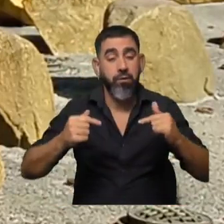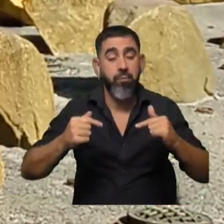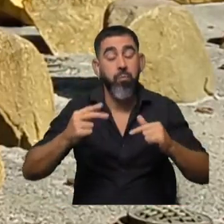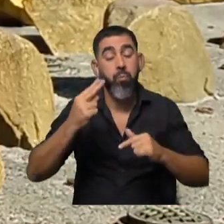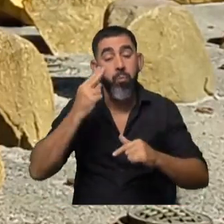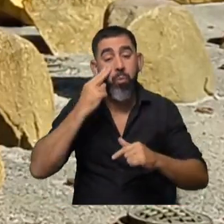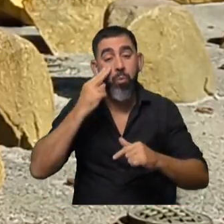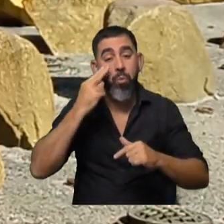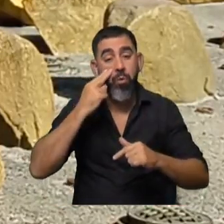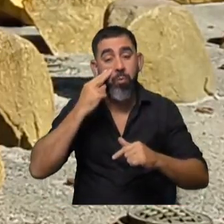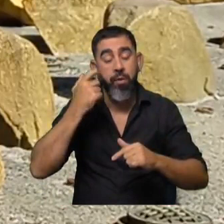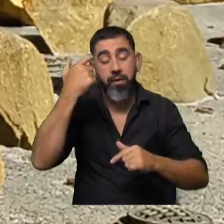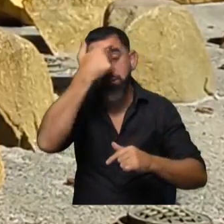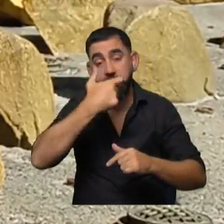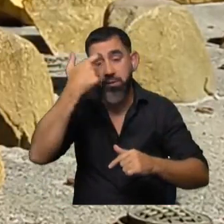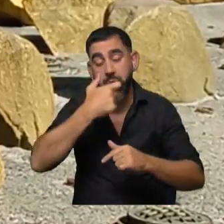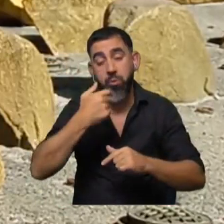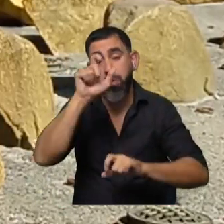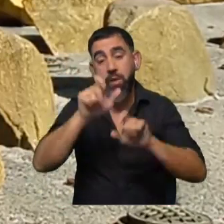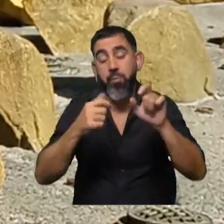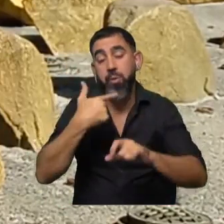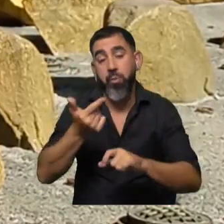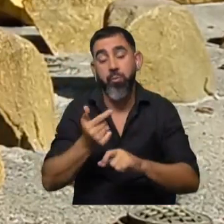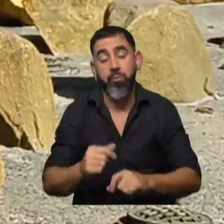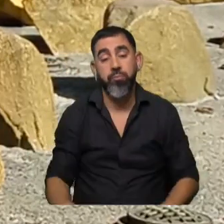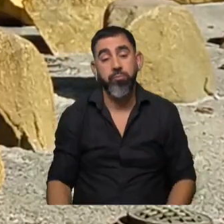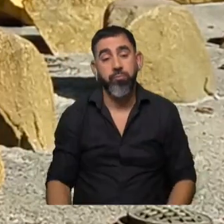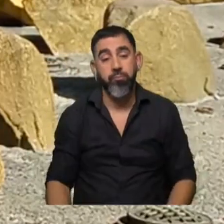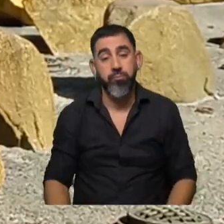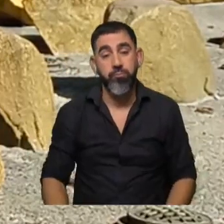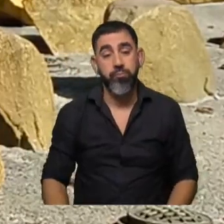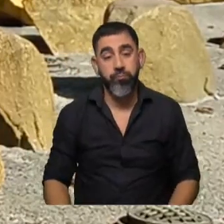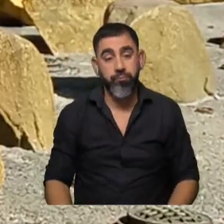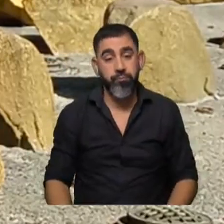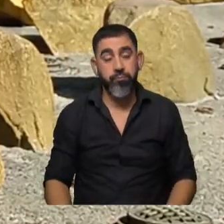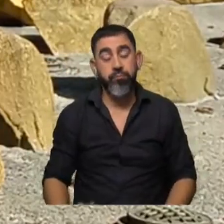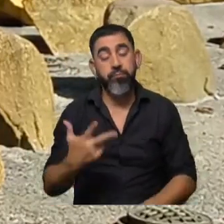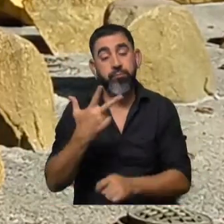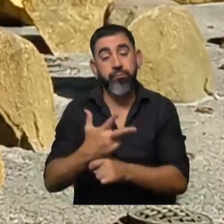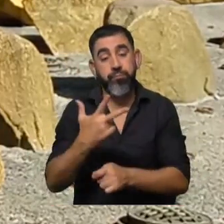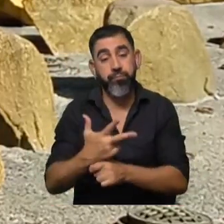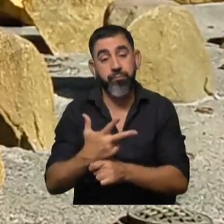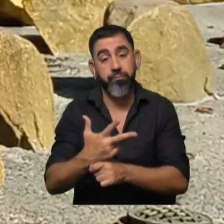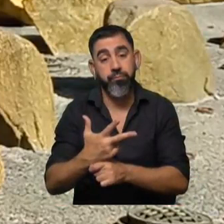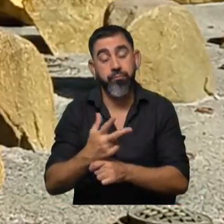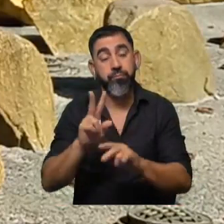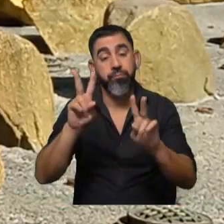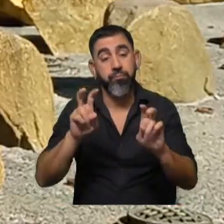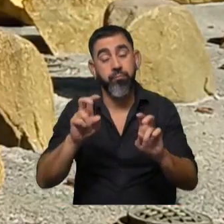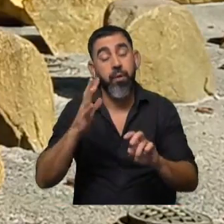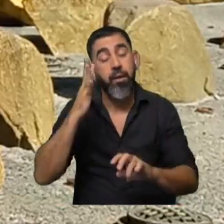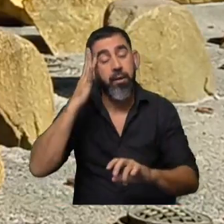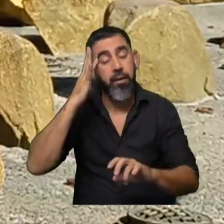problemas de ceguera, por ejemplo, retinianos. Y el tercer lugar donde me parece